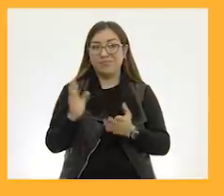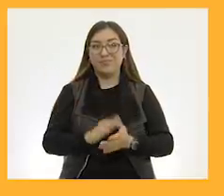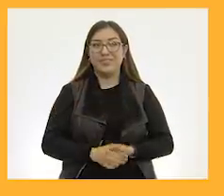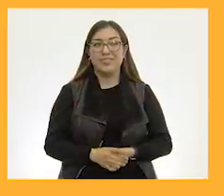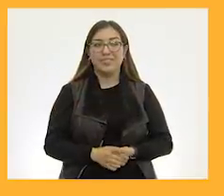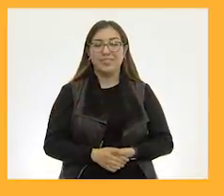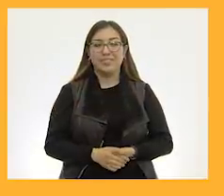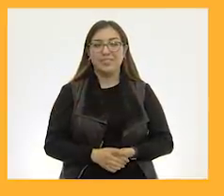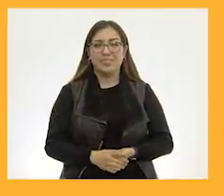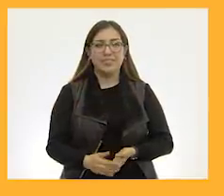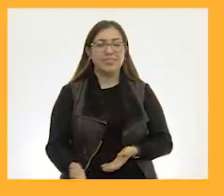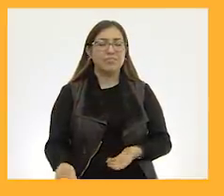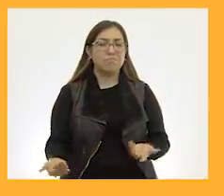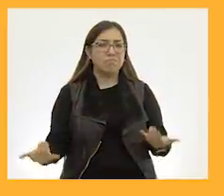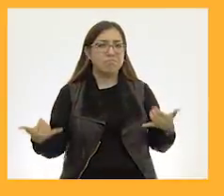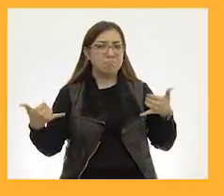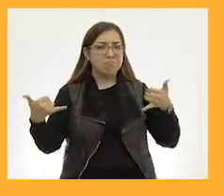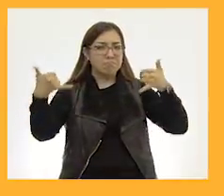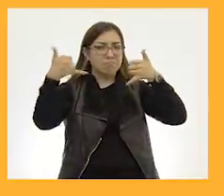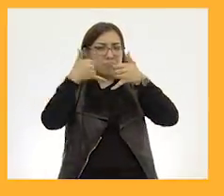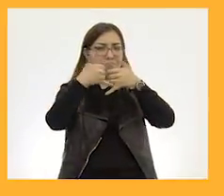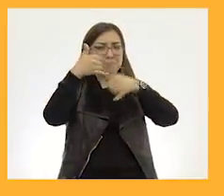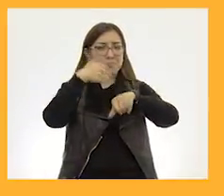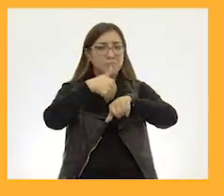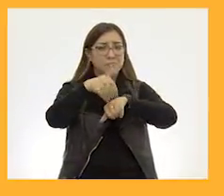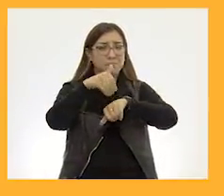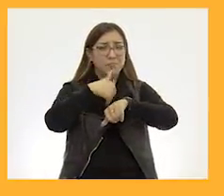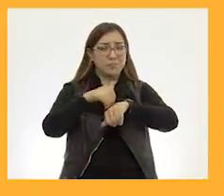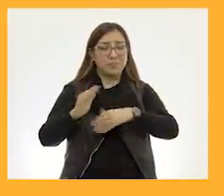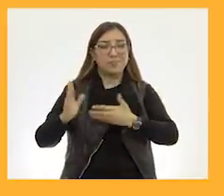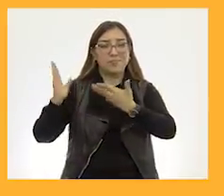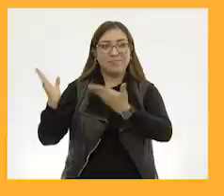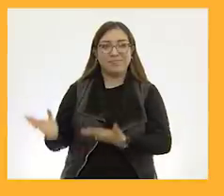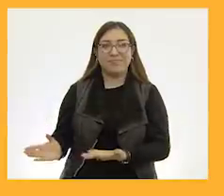@sep.mx, teléfonos Educatel